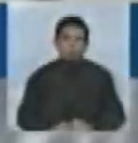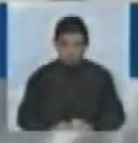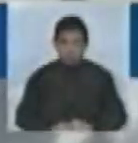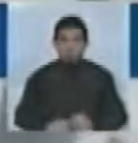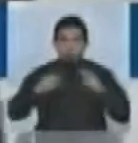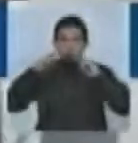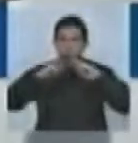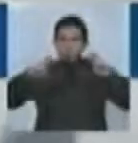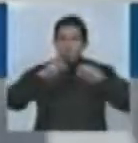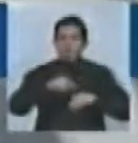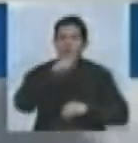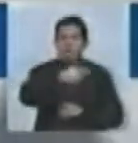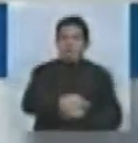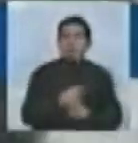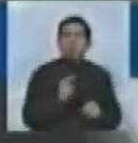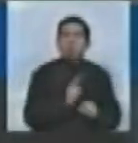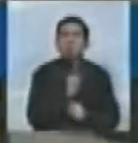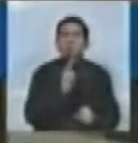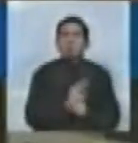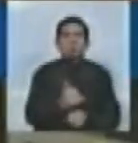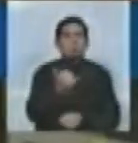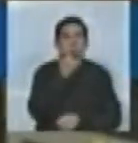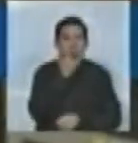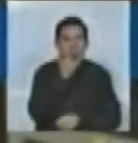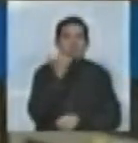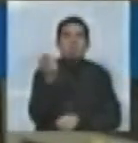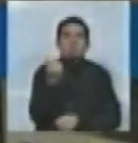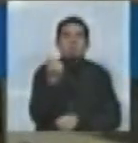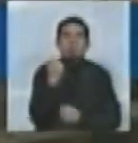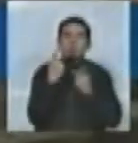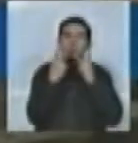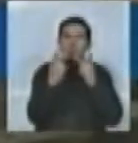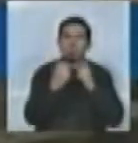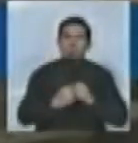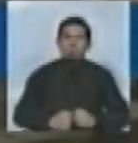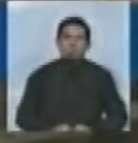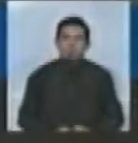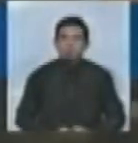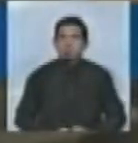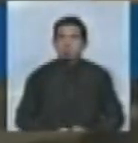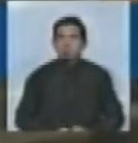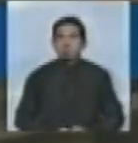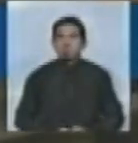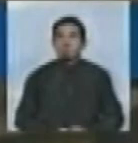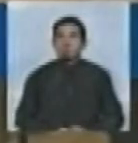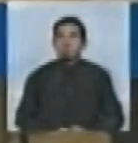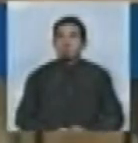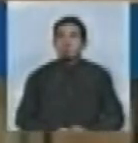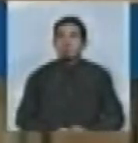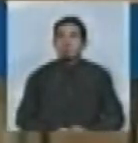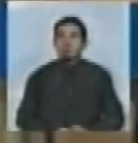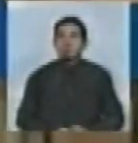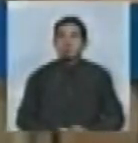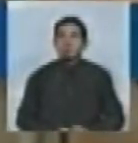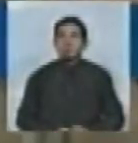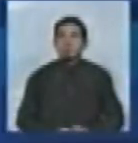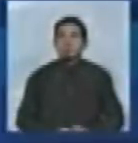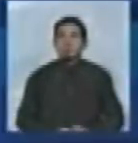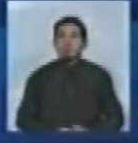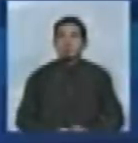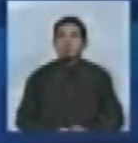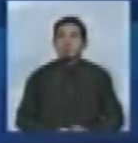investigaciones por supuesto mal uso de dinero público. En Quito, Valeria Rosales, RTU, el canal de las noticias.